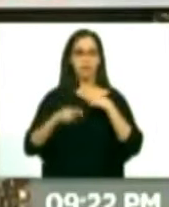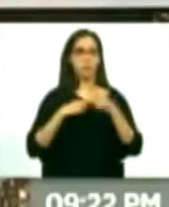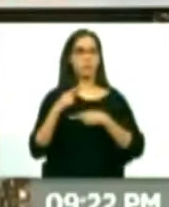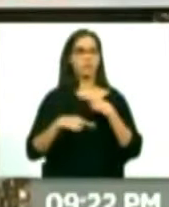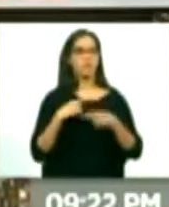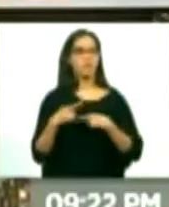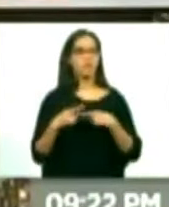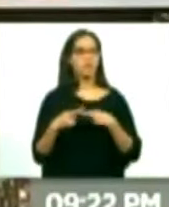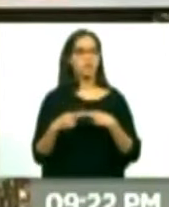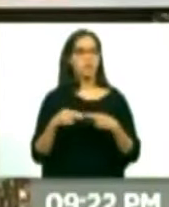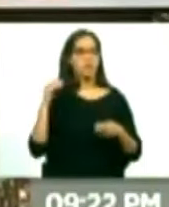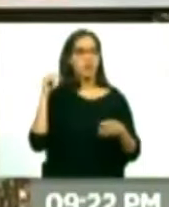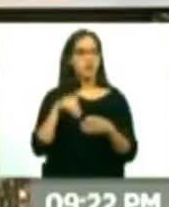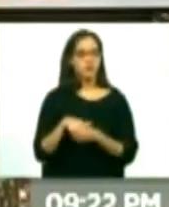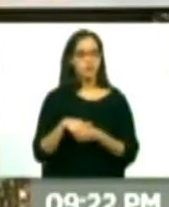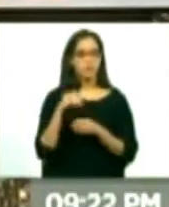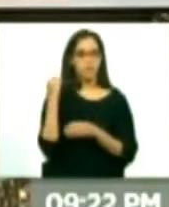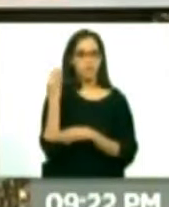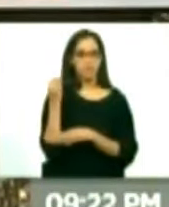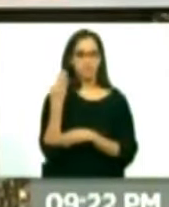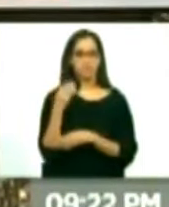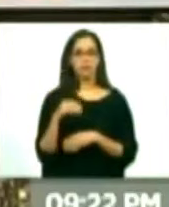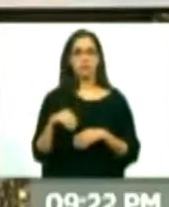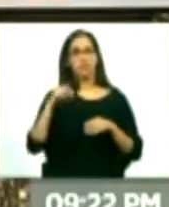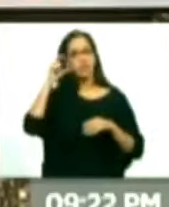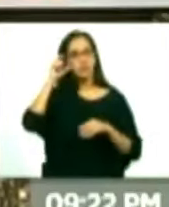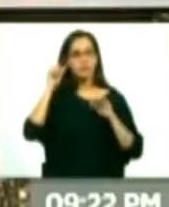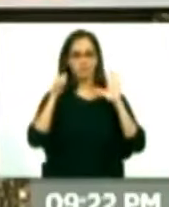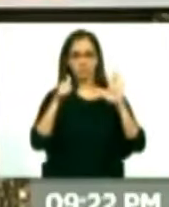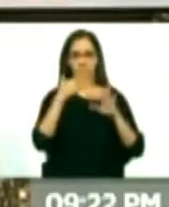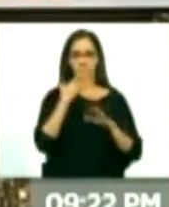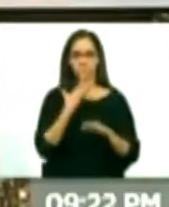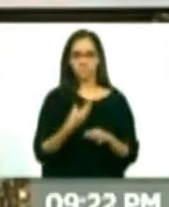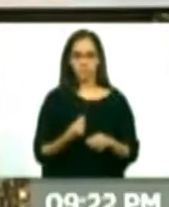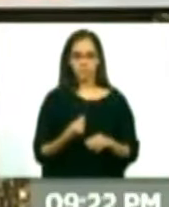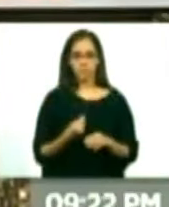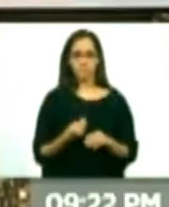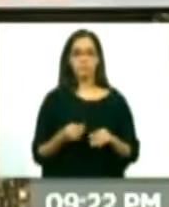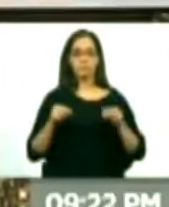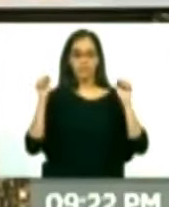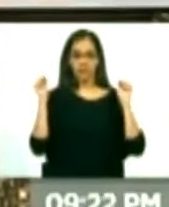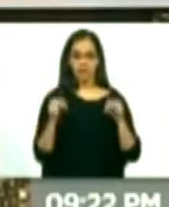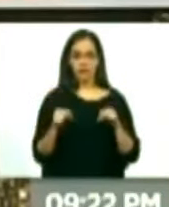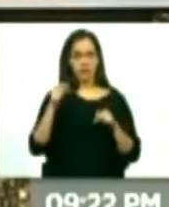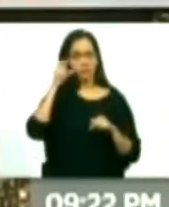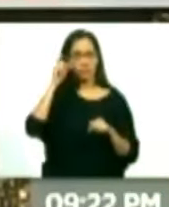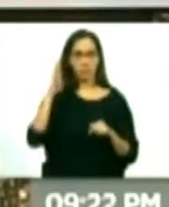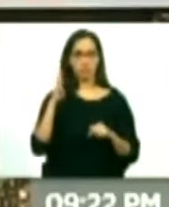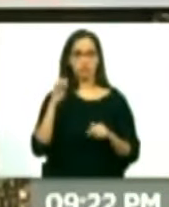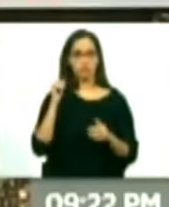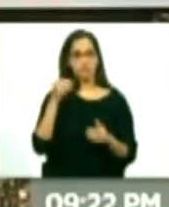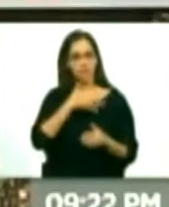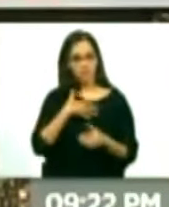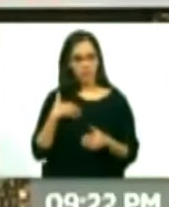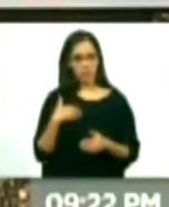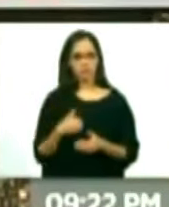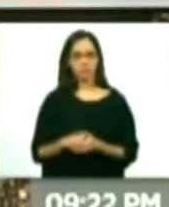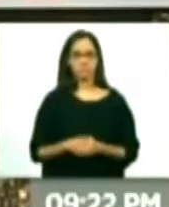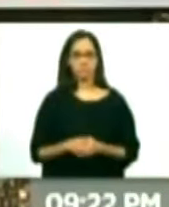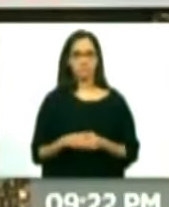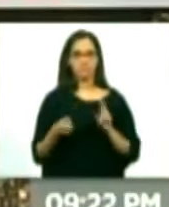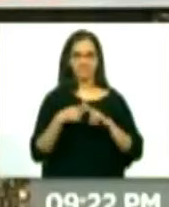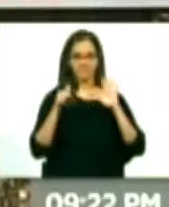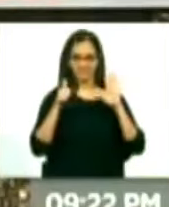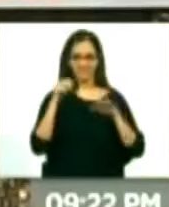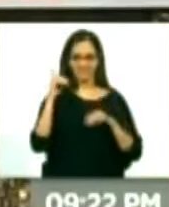en las elecciones parlamentarias del día 6 de diciembre. Así será, Dios mediante. Numeral